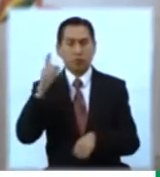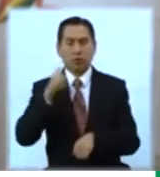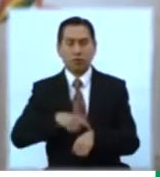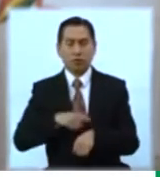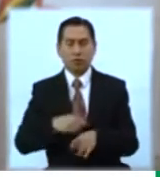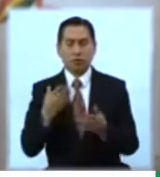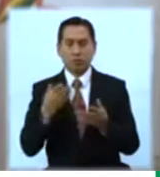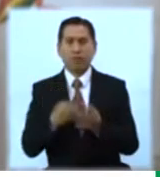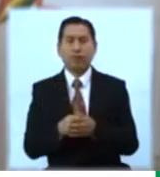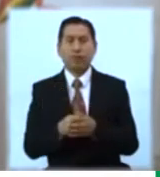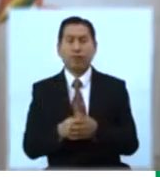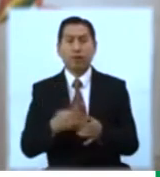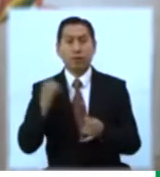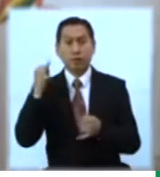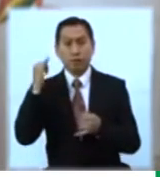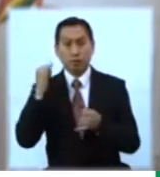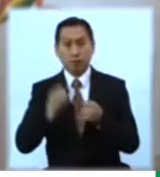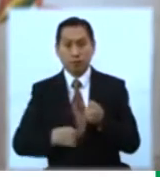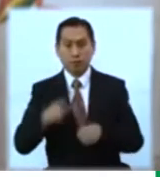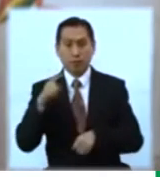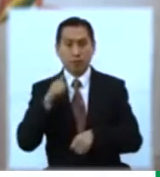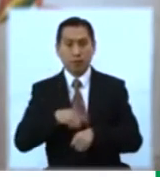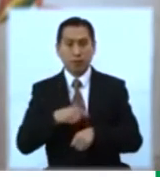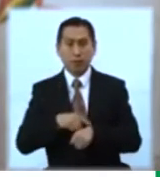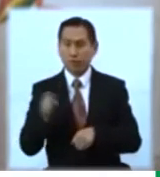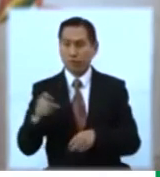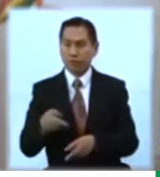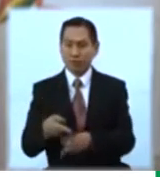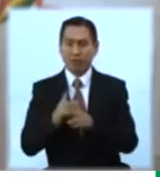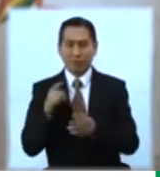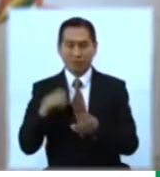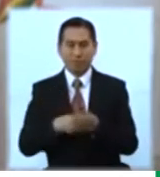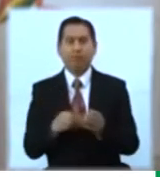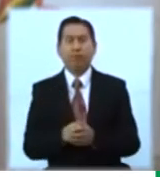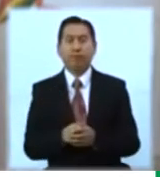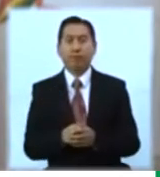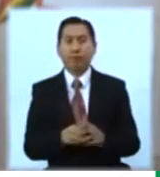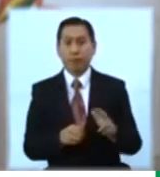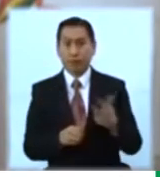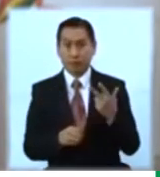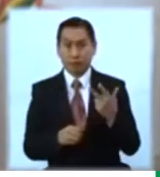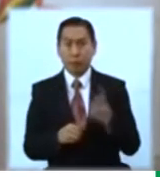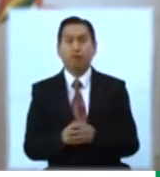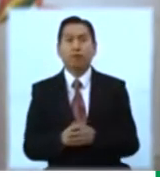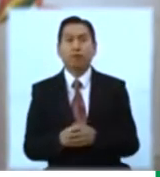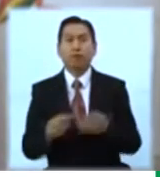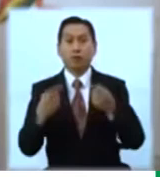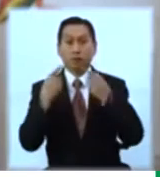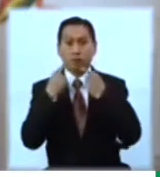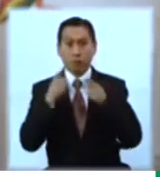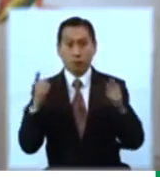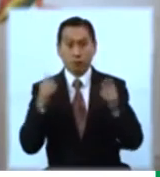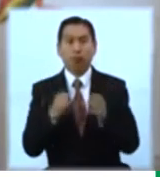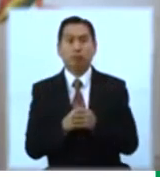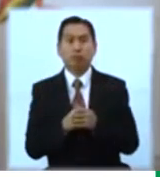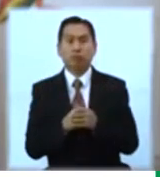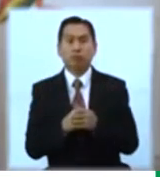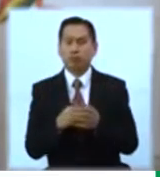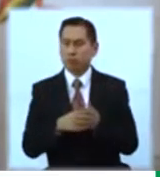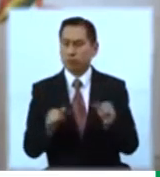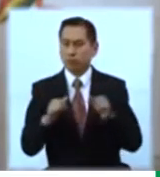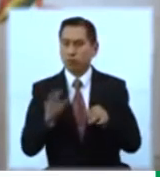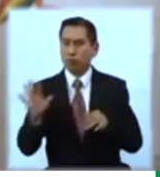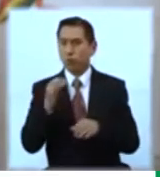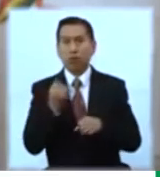al final del periodo del crédito tercero anunció que lo mismo se hará con